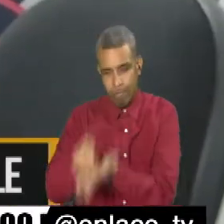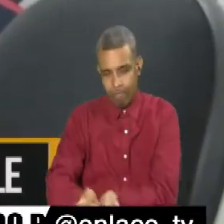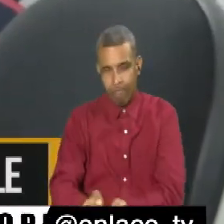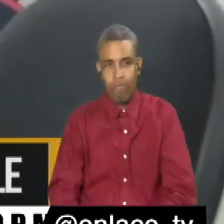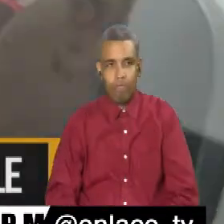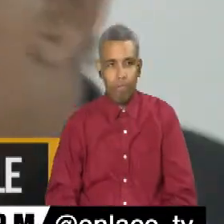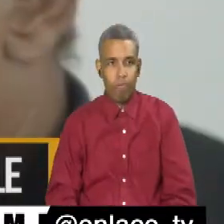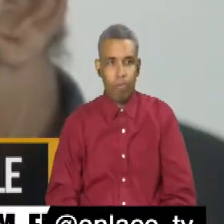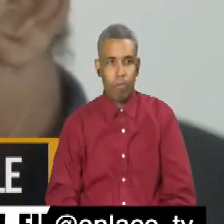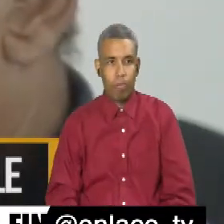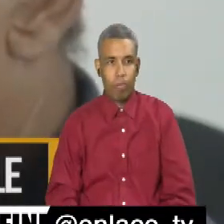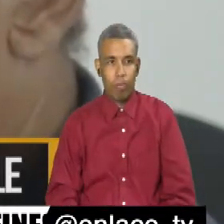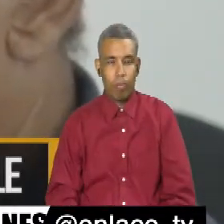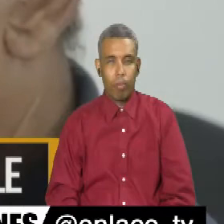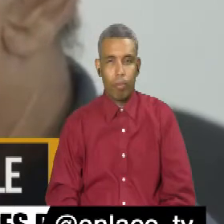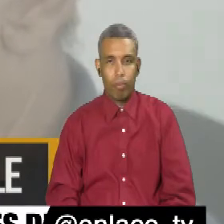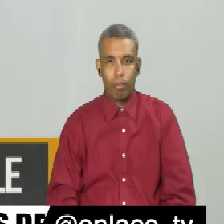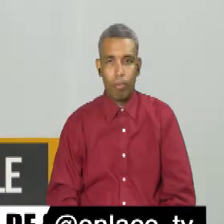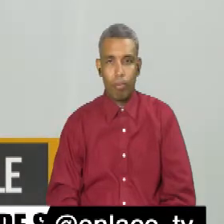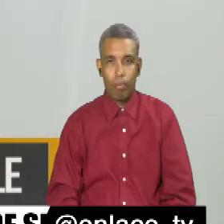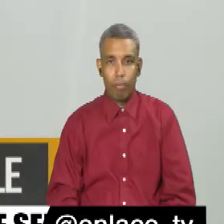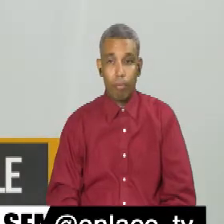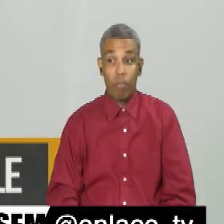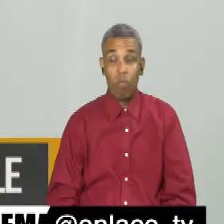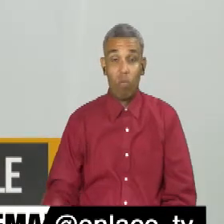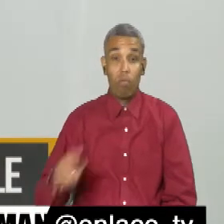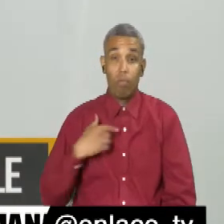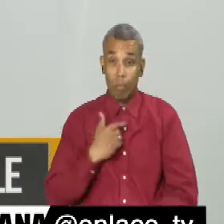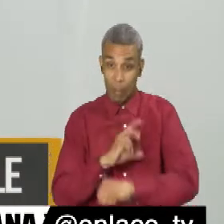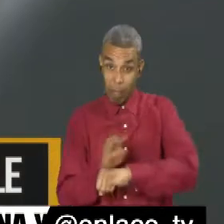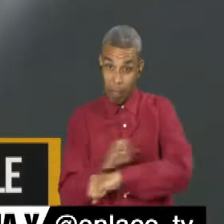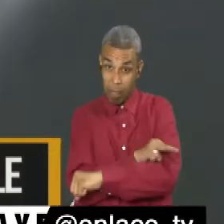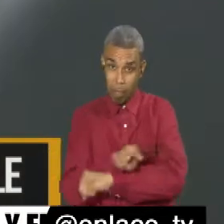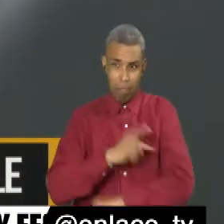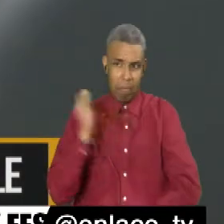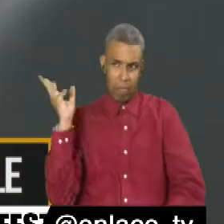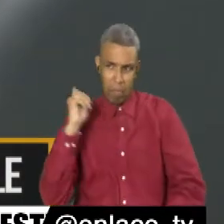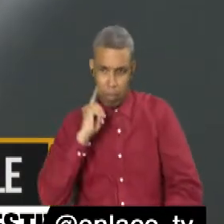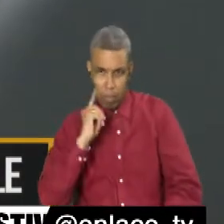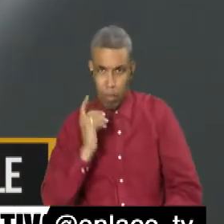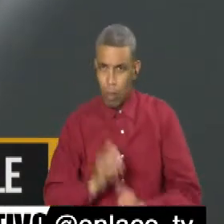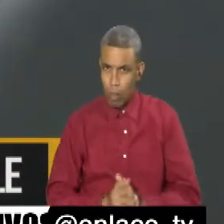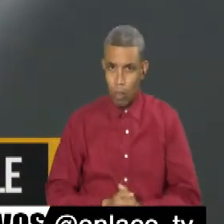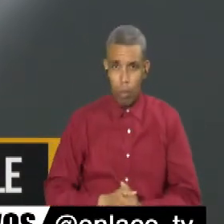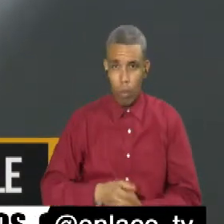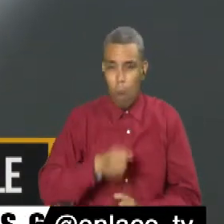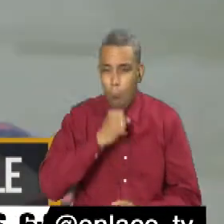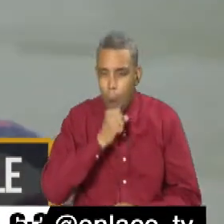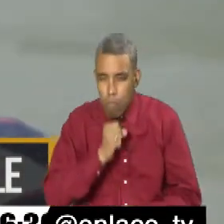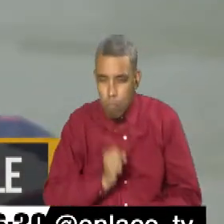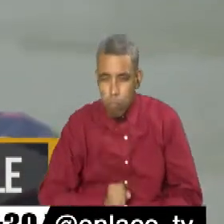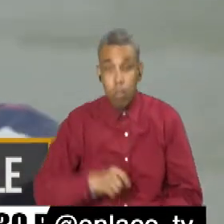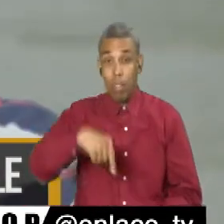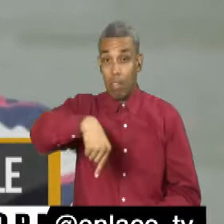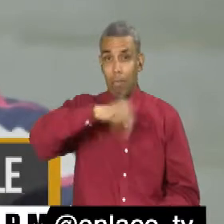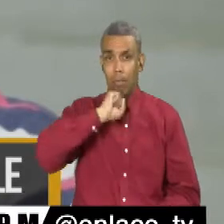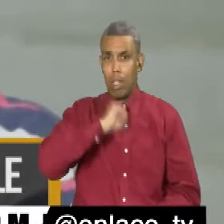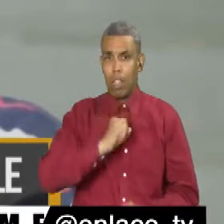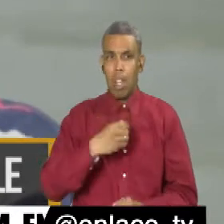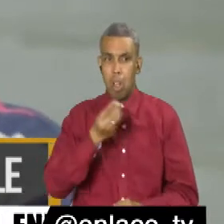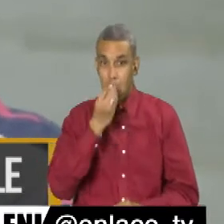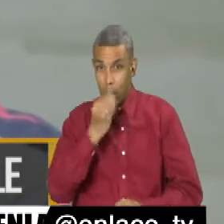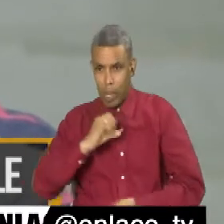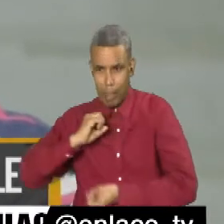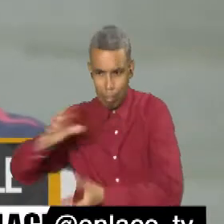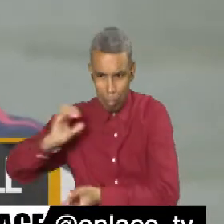la Personería Municipal llegó una denuncia sobre la falta de compromiso con la entrega de la alimentación a la población adulto